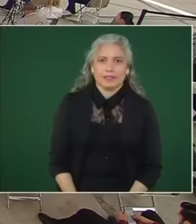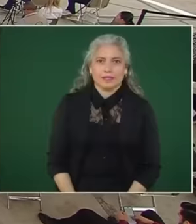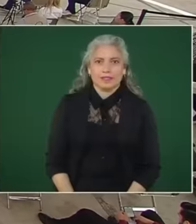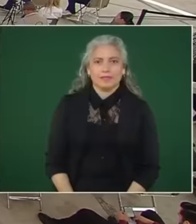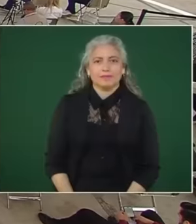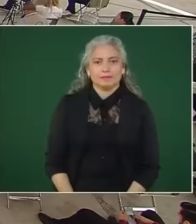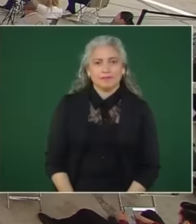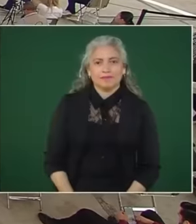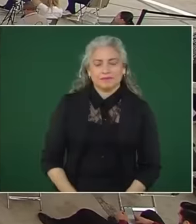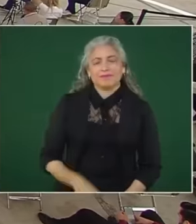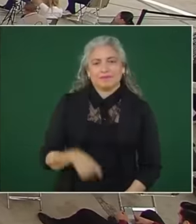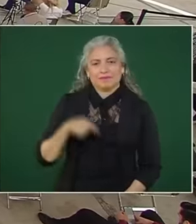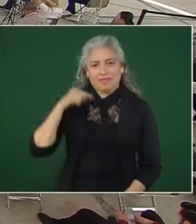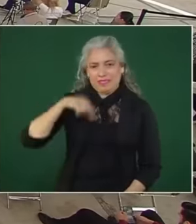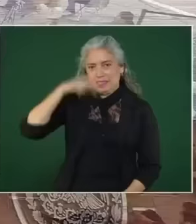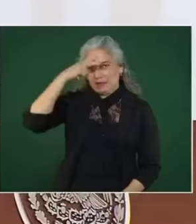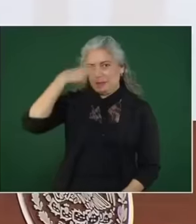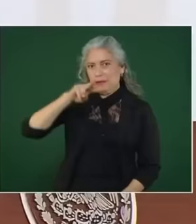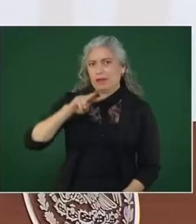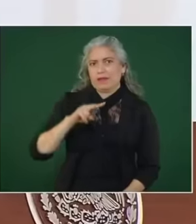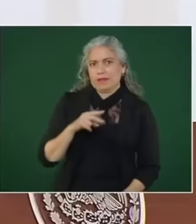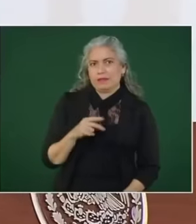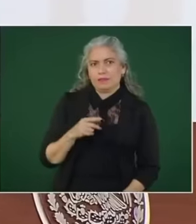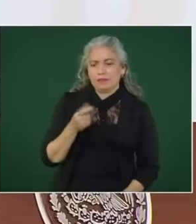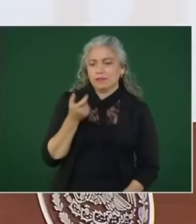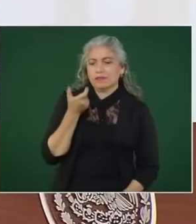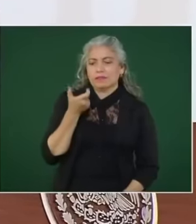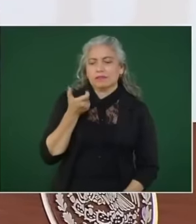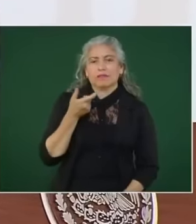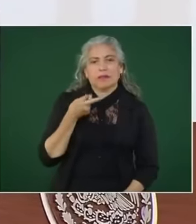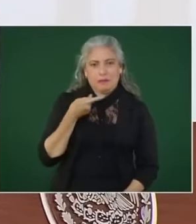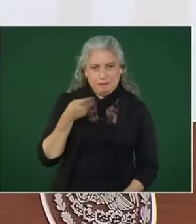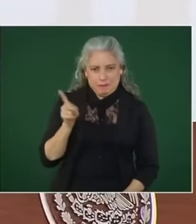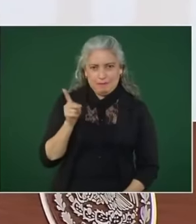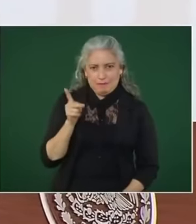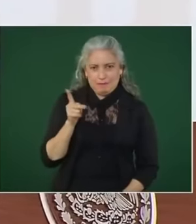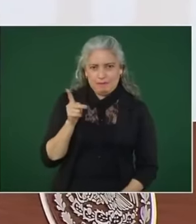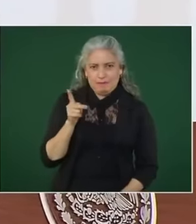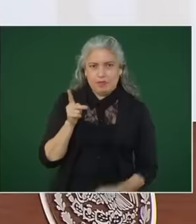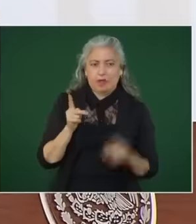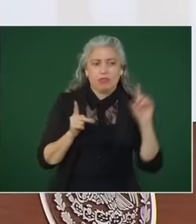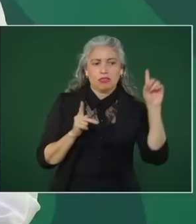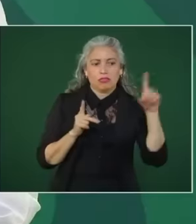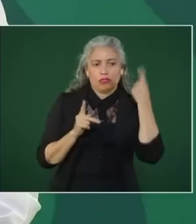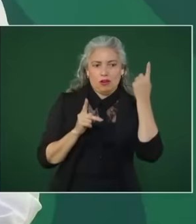Es la moneda que más se ha fortalecido en el mundo con relación al dólar.